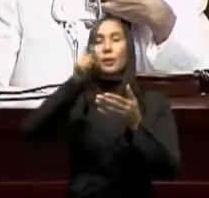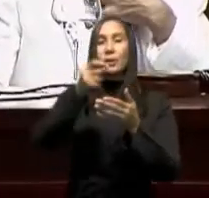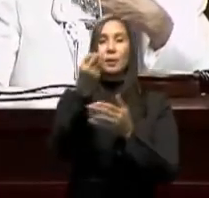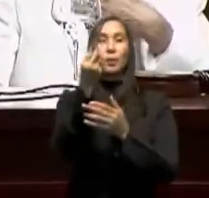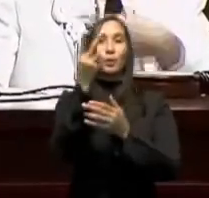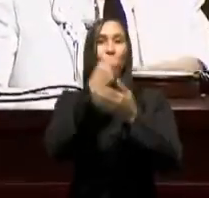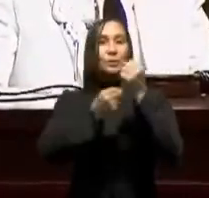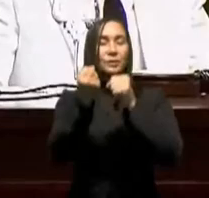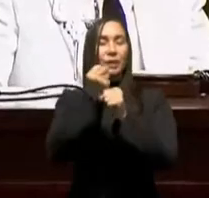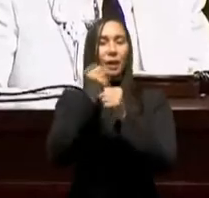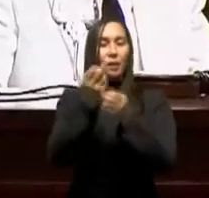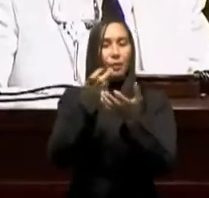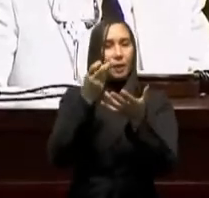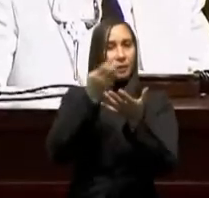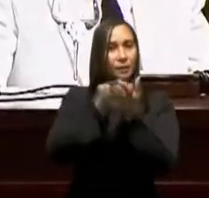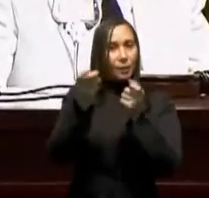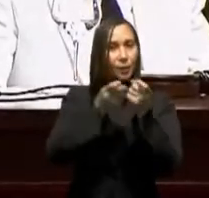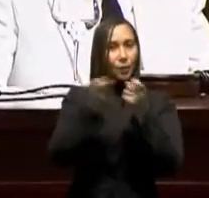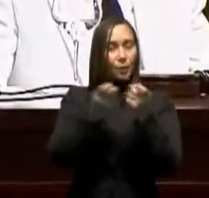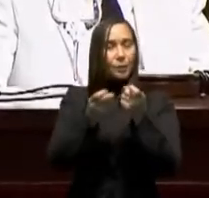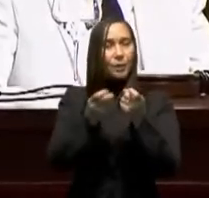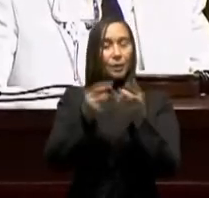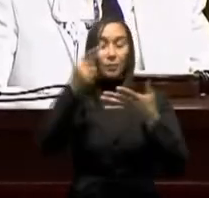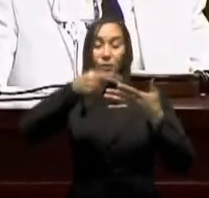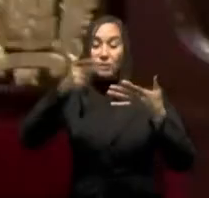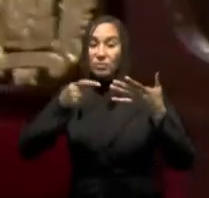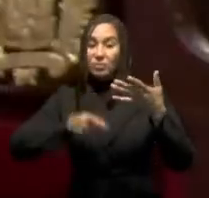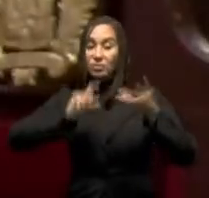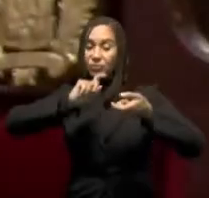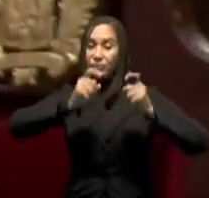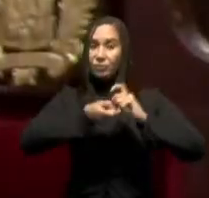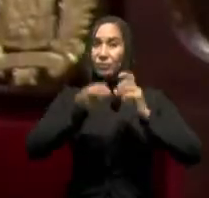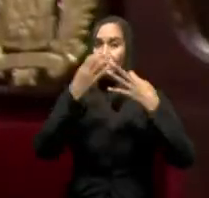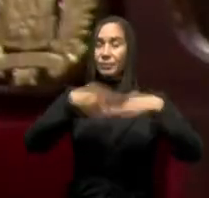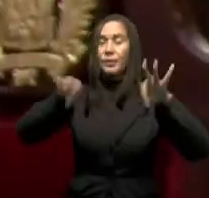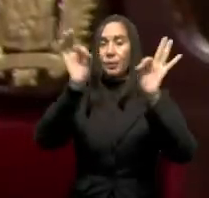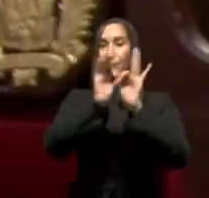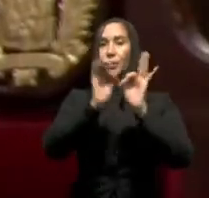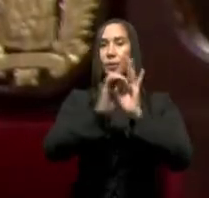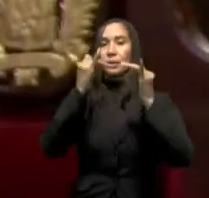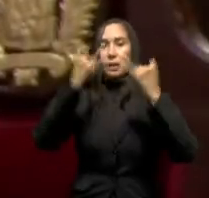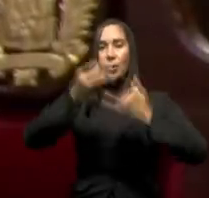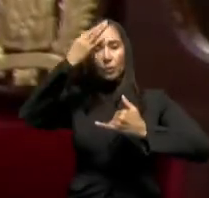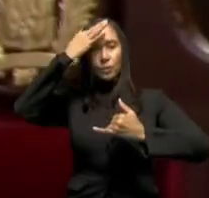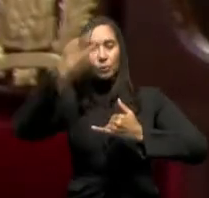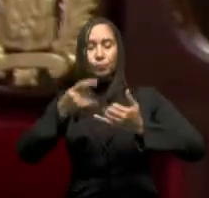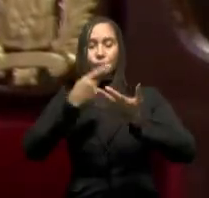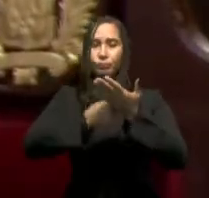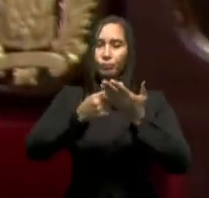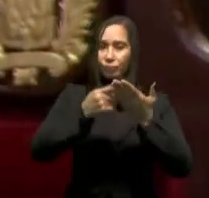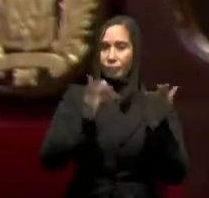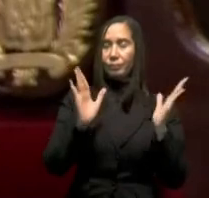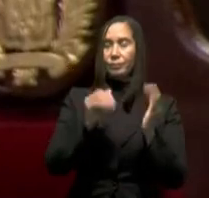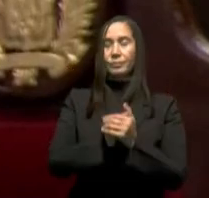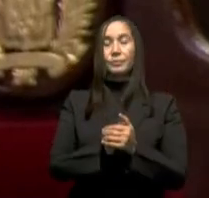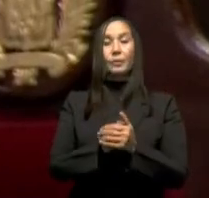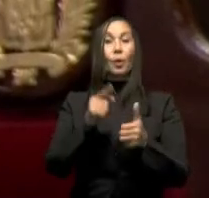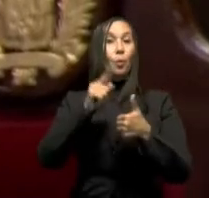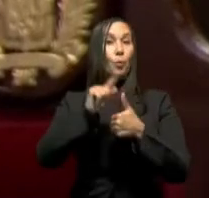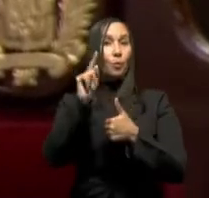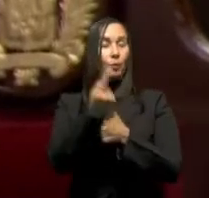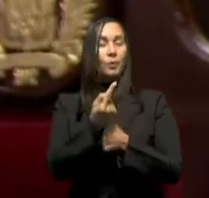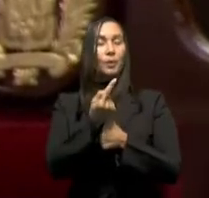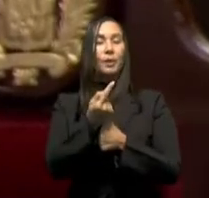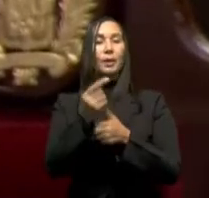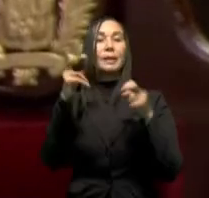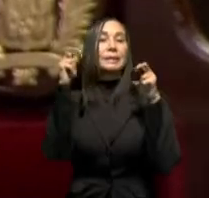12 años nuestra economía, requiere un conjunto de transformaciones importantes que estamos decididos a realizar. Y una de ellas es